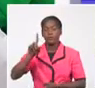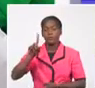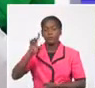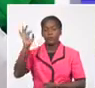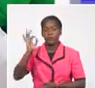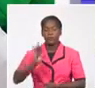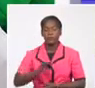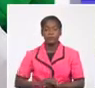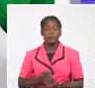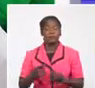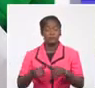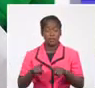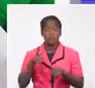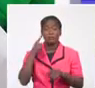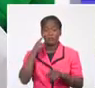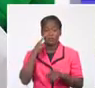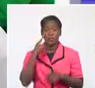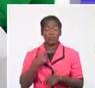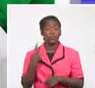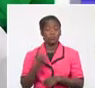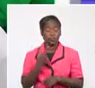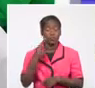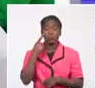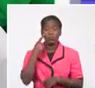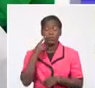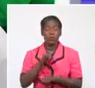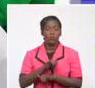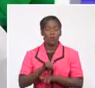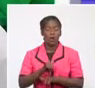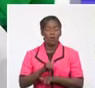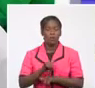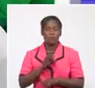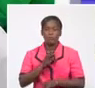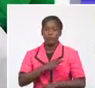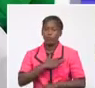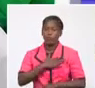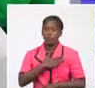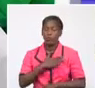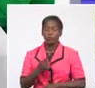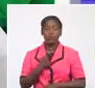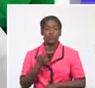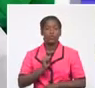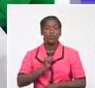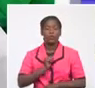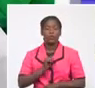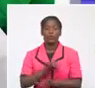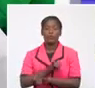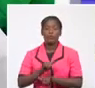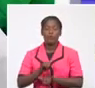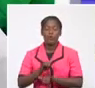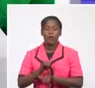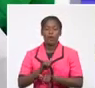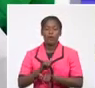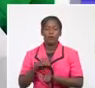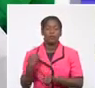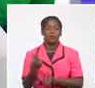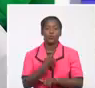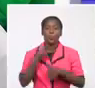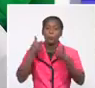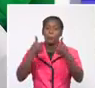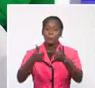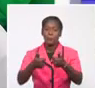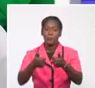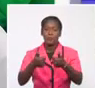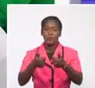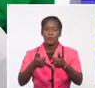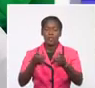Pero totalmente insatisfechos porque trabajamos para que realmente no fallezca